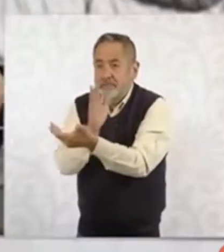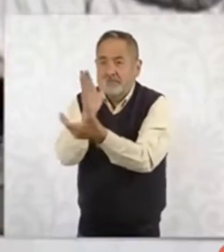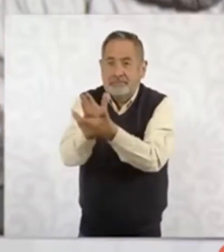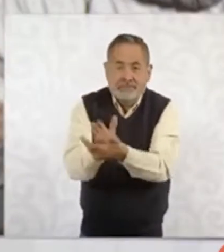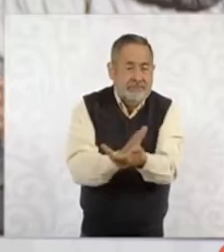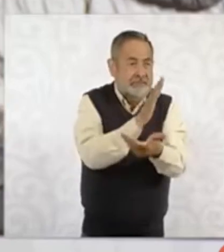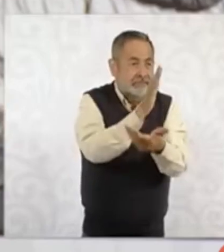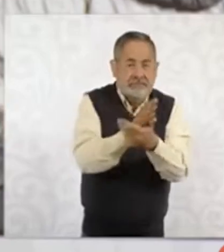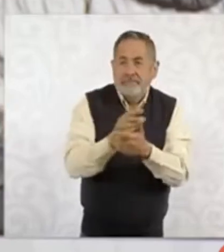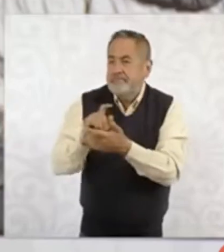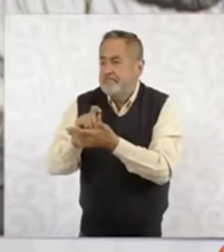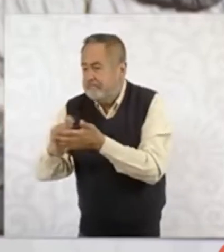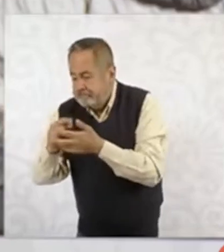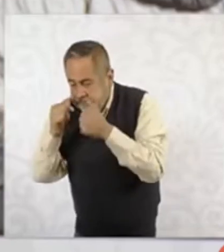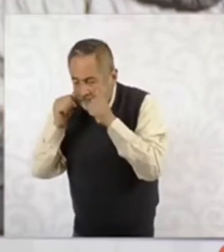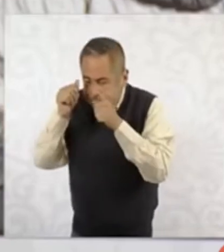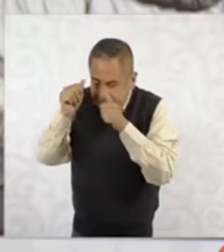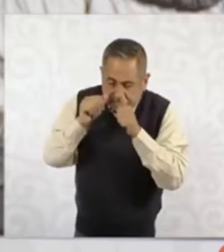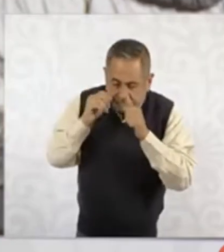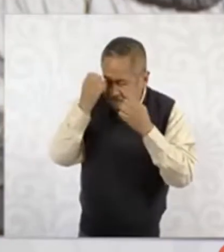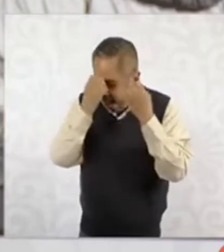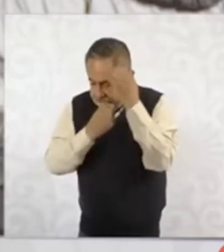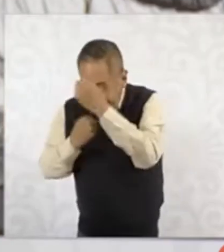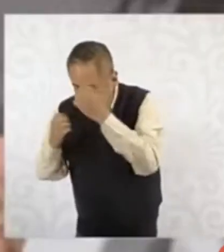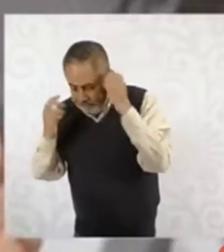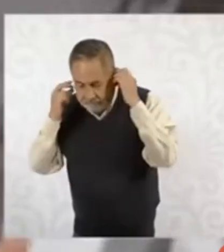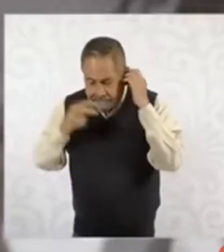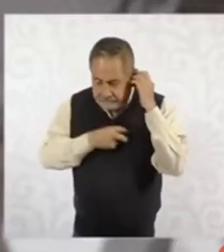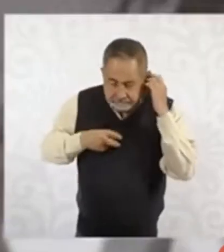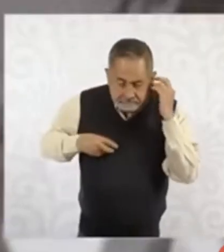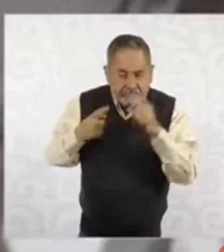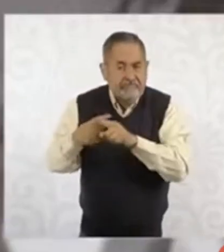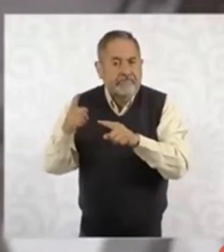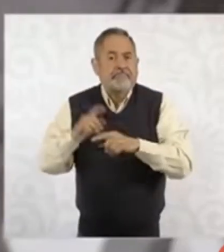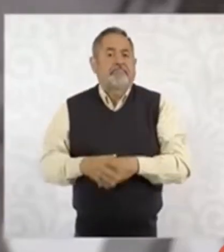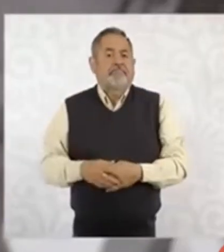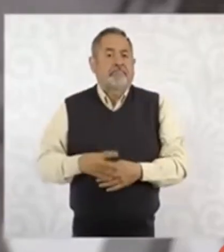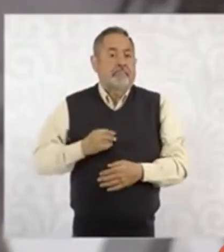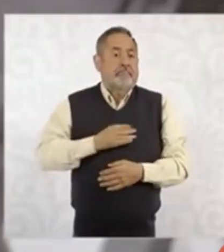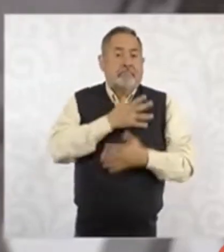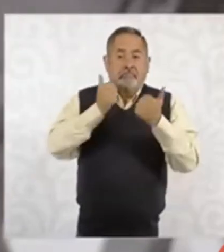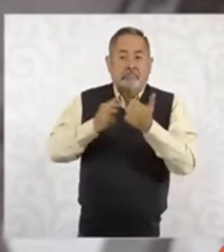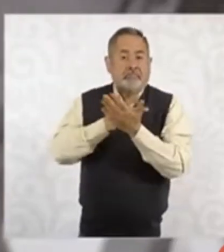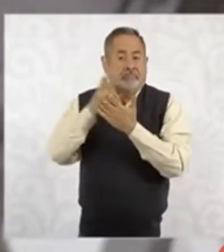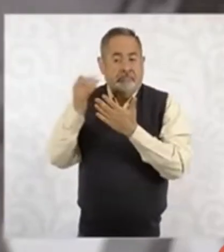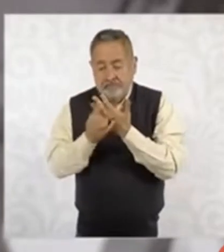Y están los programas de bienestar y se están haciendo los ferrocarriles al norte.